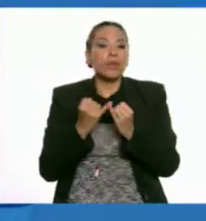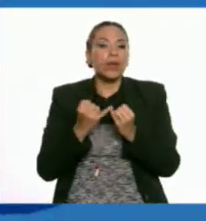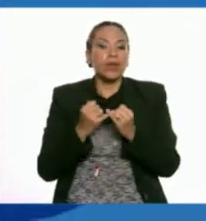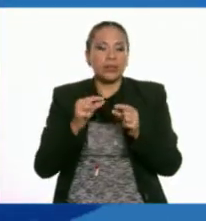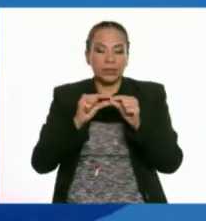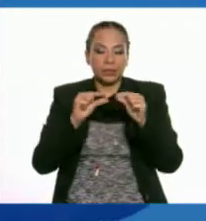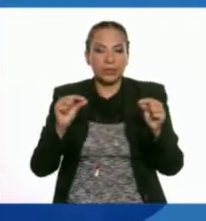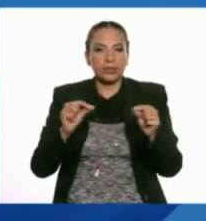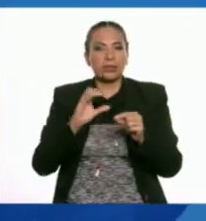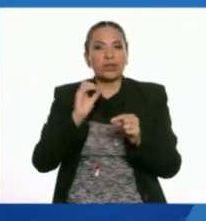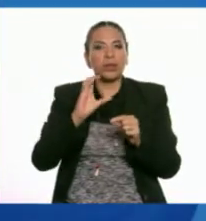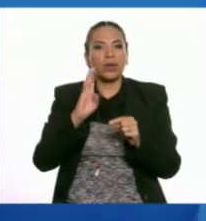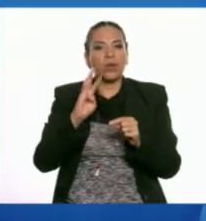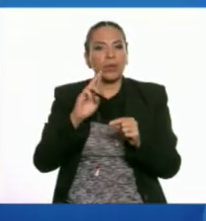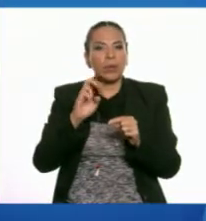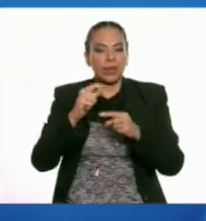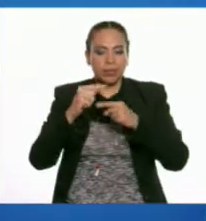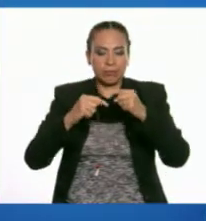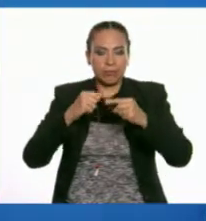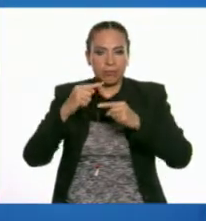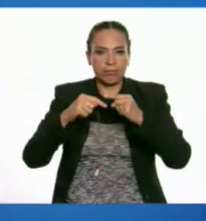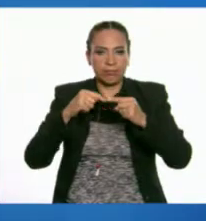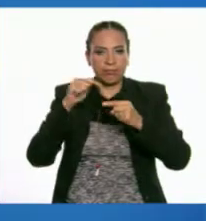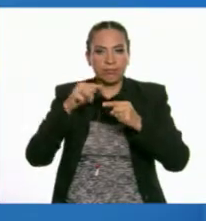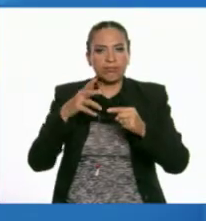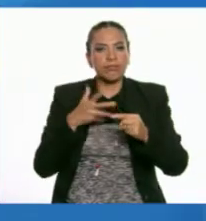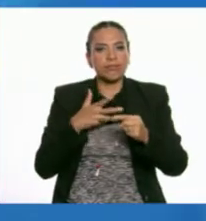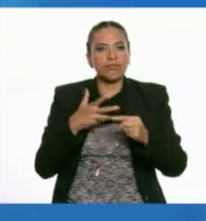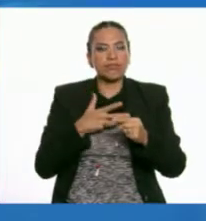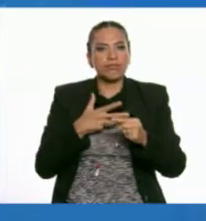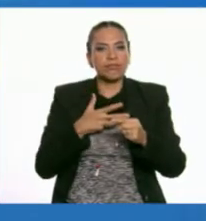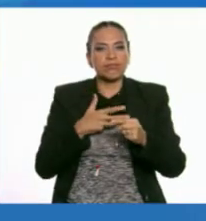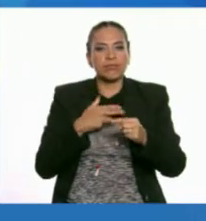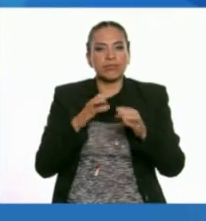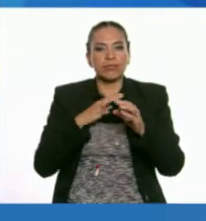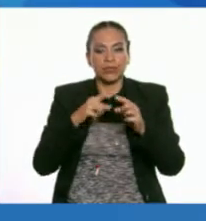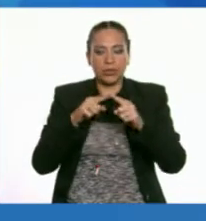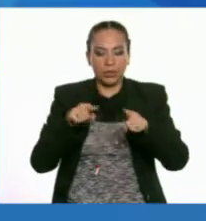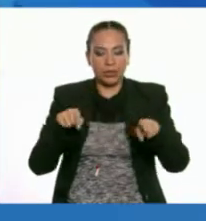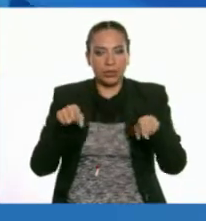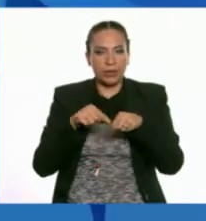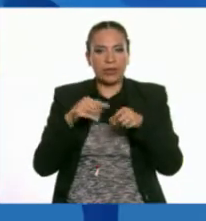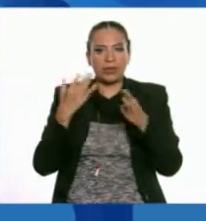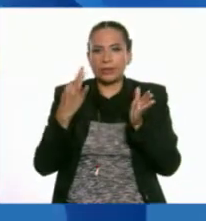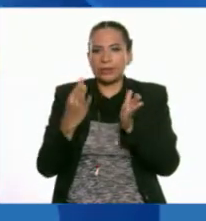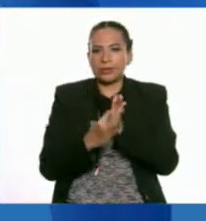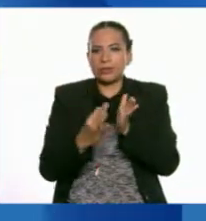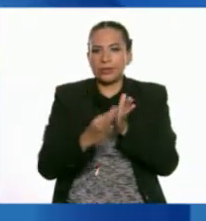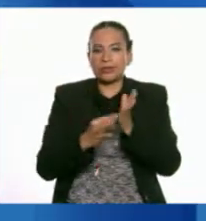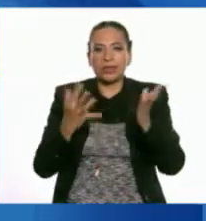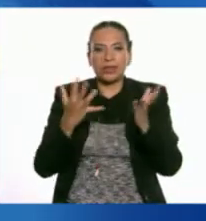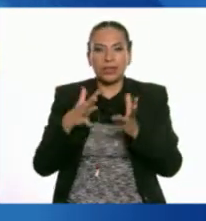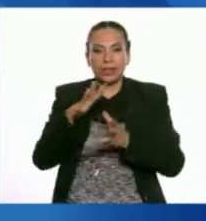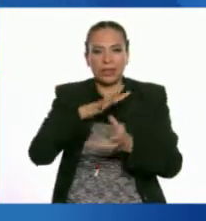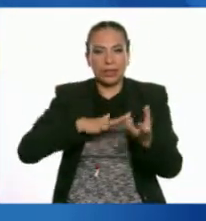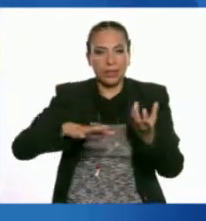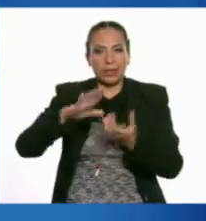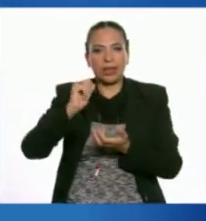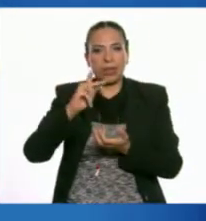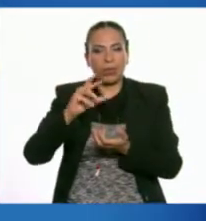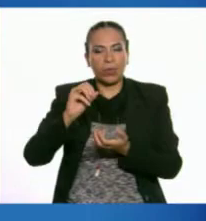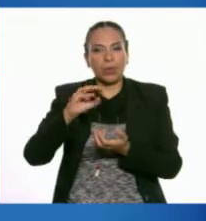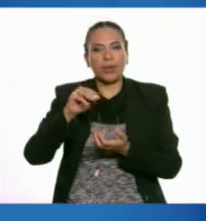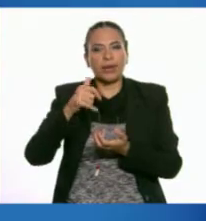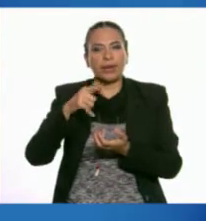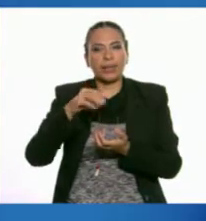alambre de cobre enrollado alrededor de una barra de hierro para crear un campo magnético